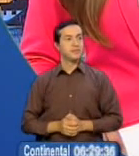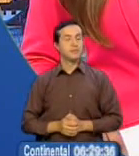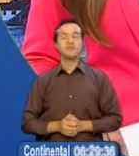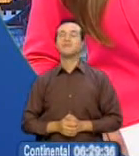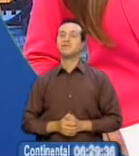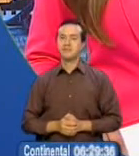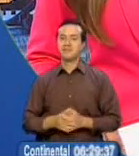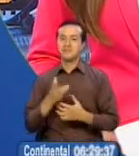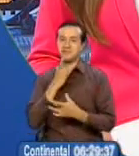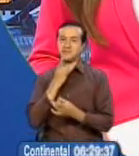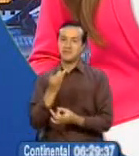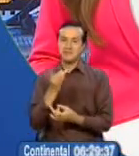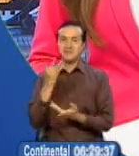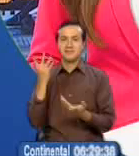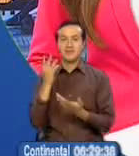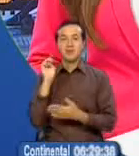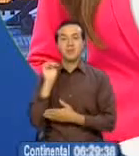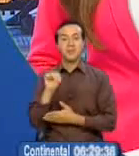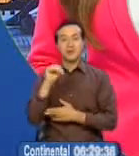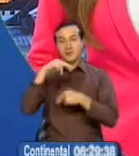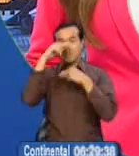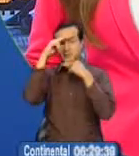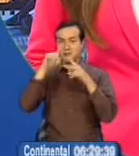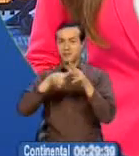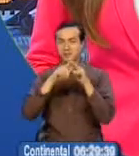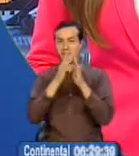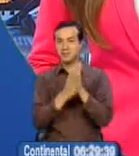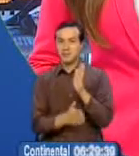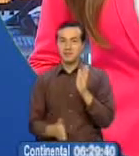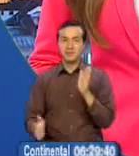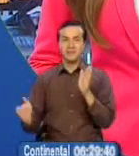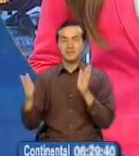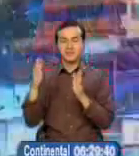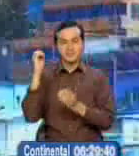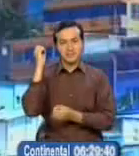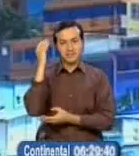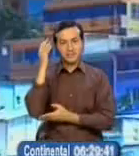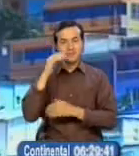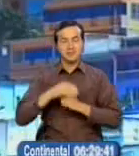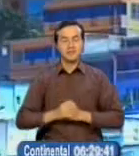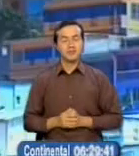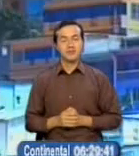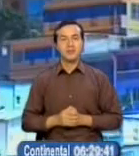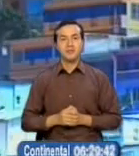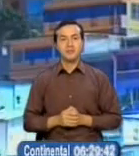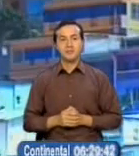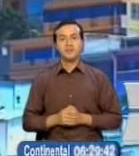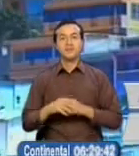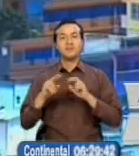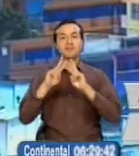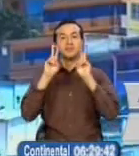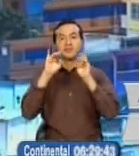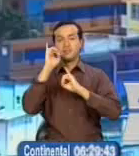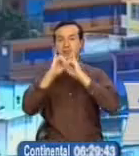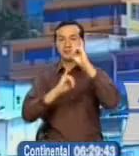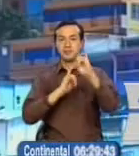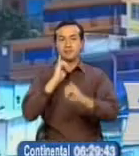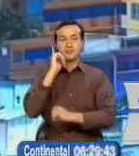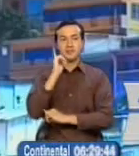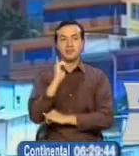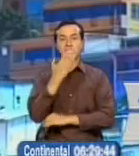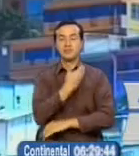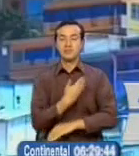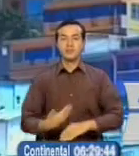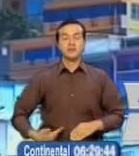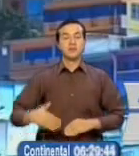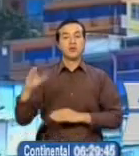Van, es un placer acompañarte. Martes Noticias, arrancamos de inmediato este servicio informativo. Con noticias internacionales, entramos en materia. El